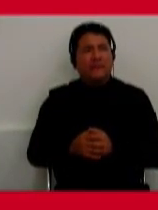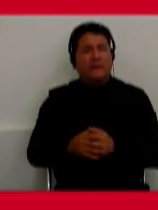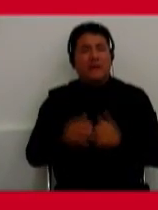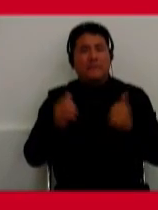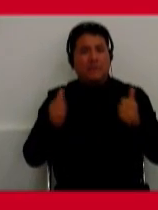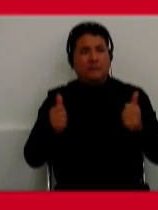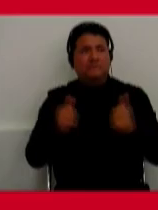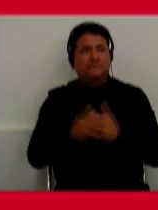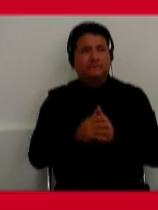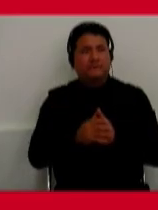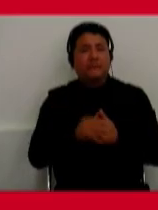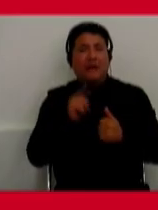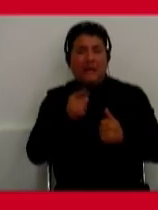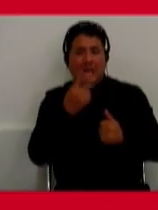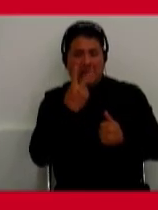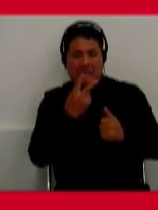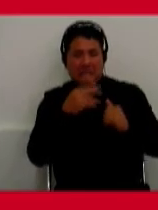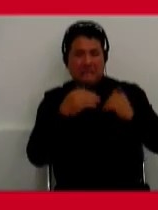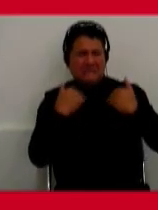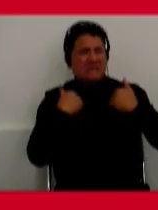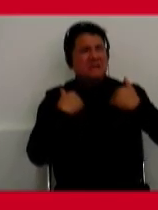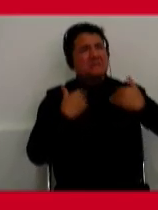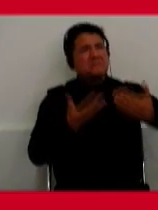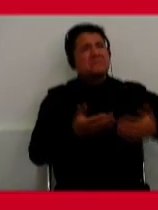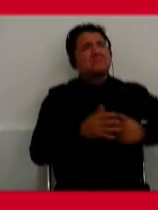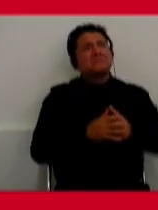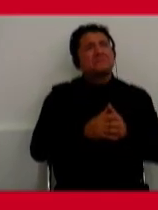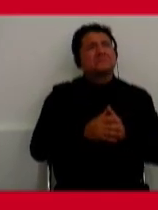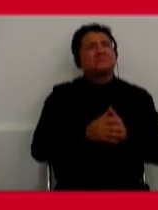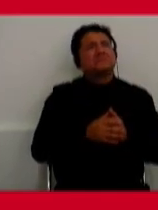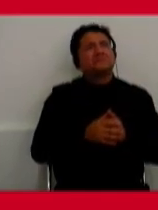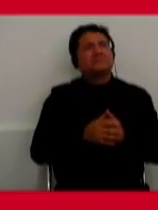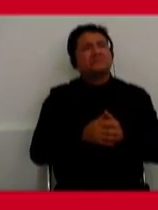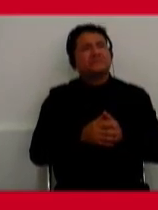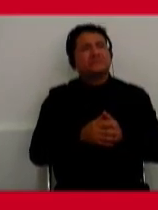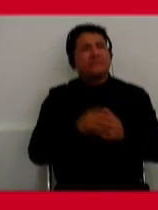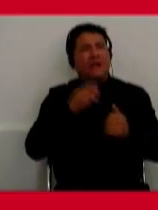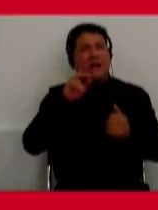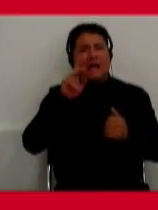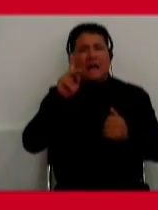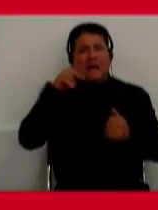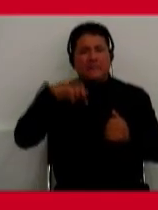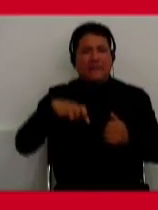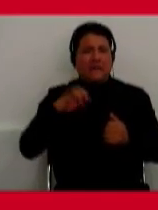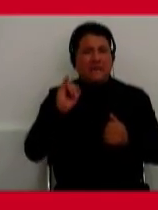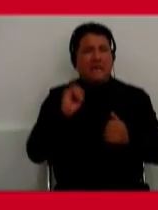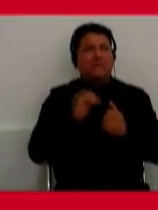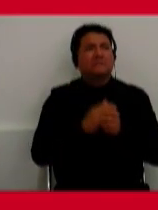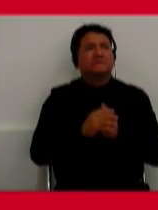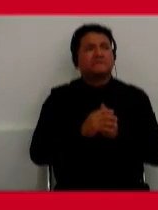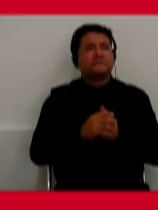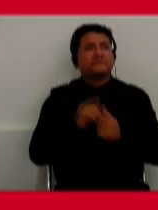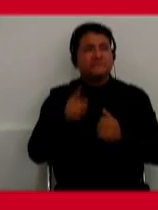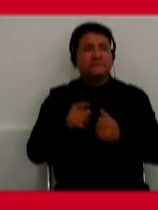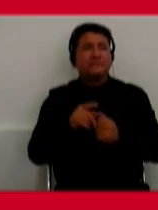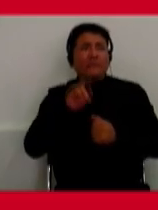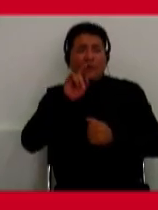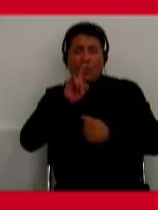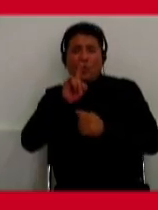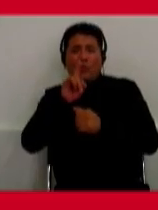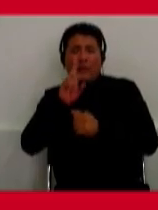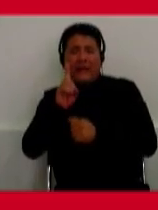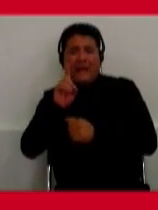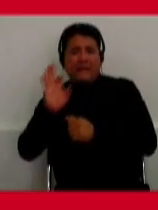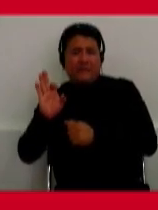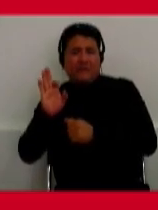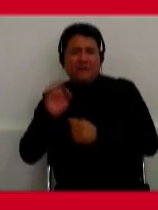Bien, básicamente aquí para hablar y hacer un poco de KPIs, el UDF es un método bastante interesante